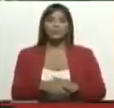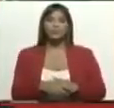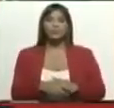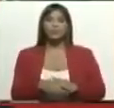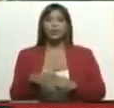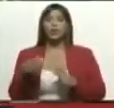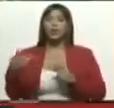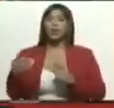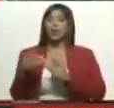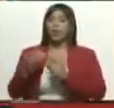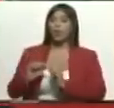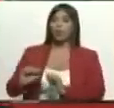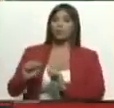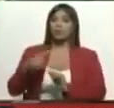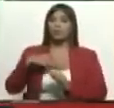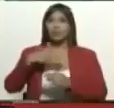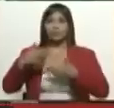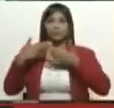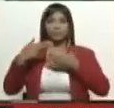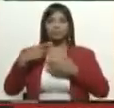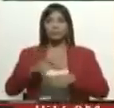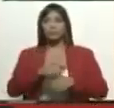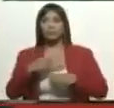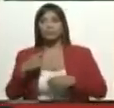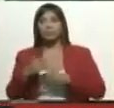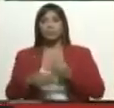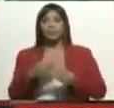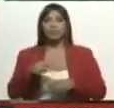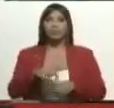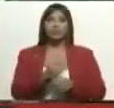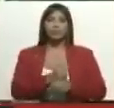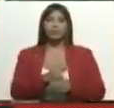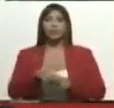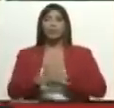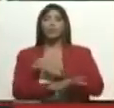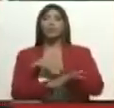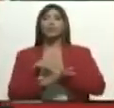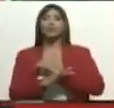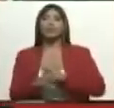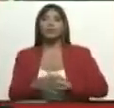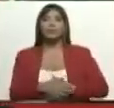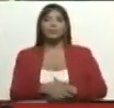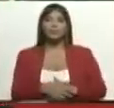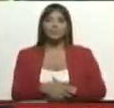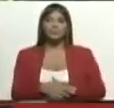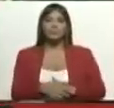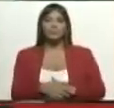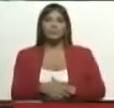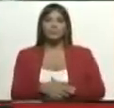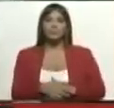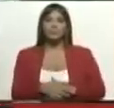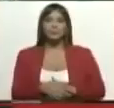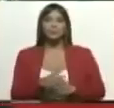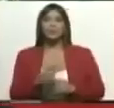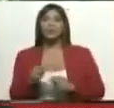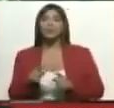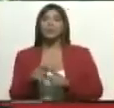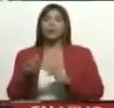los terroristas armados, narcotraficantes que operan en la frontera, contra el